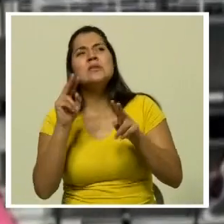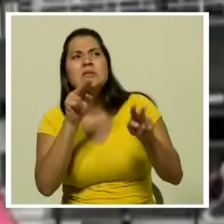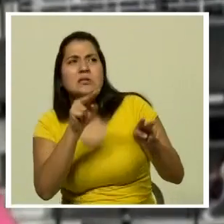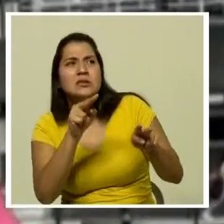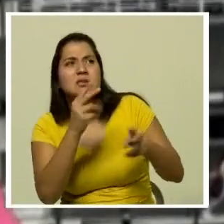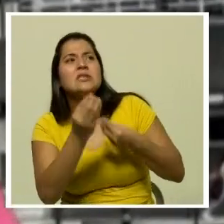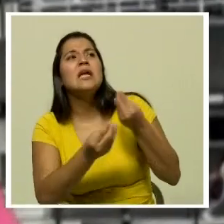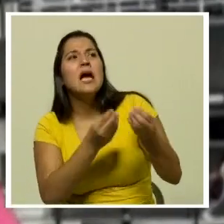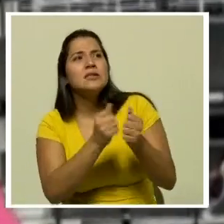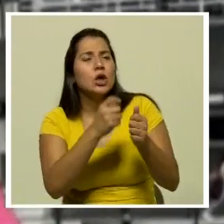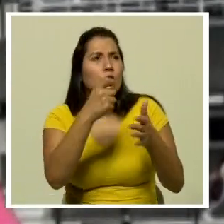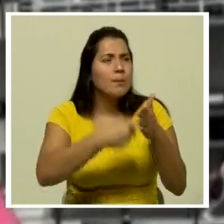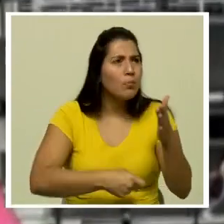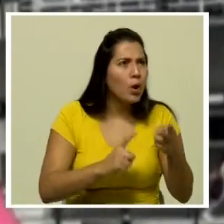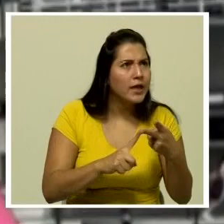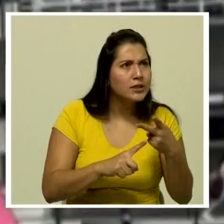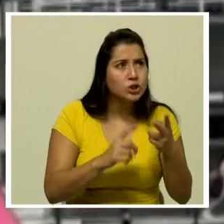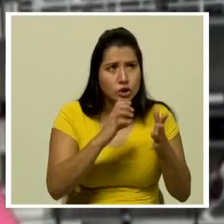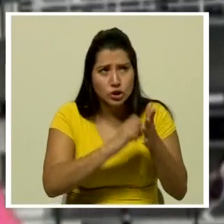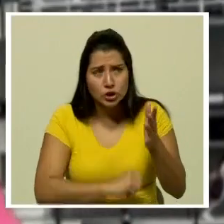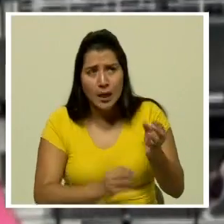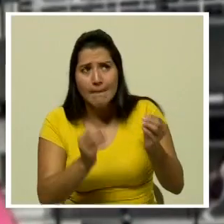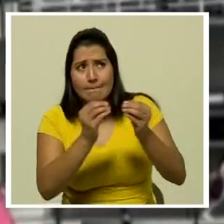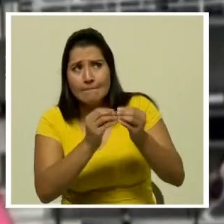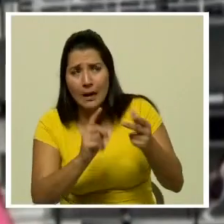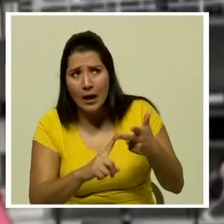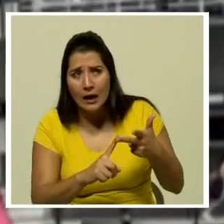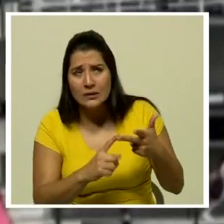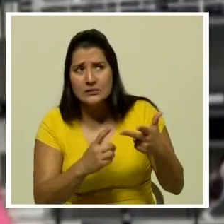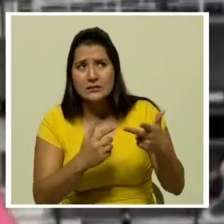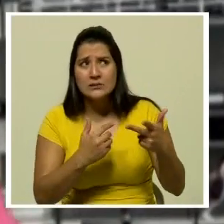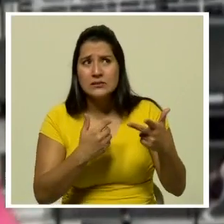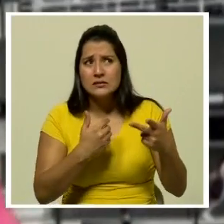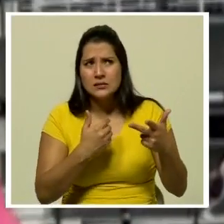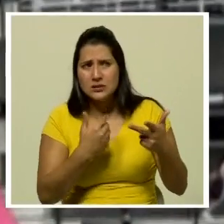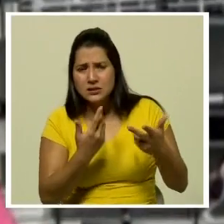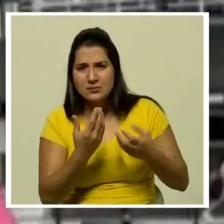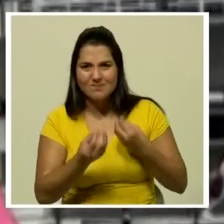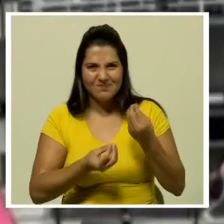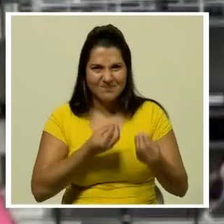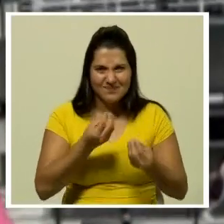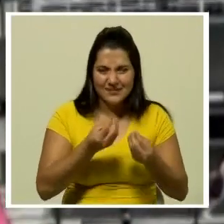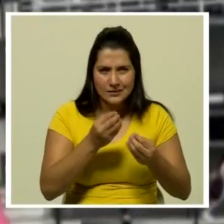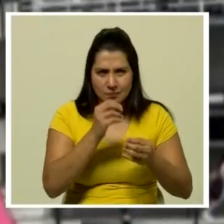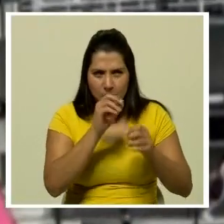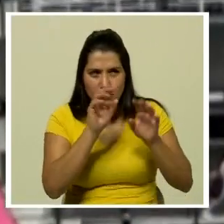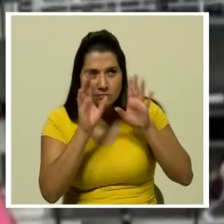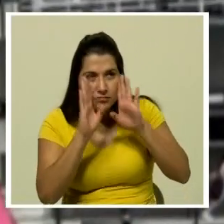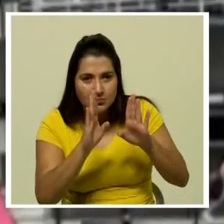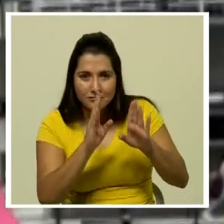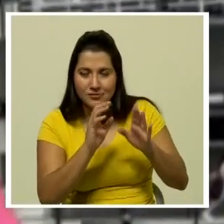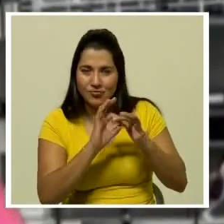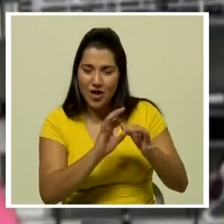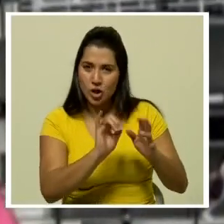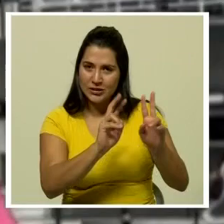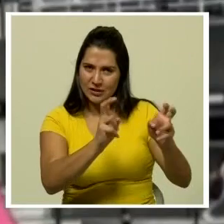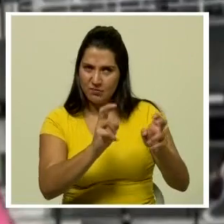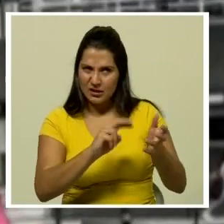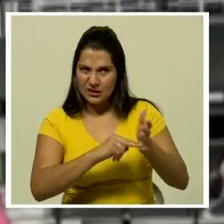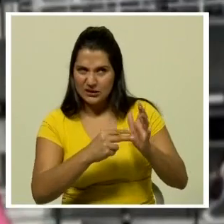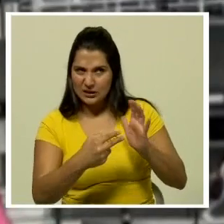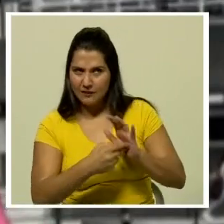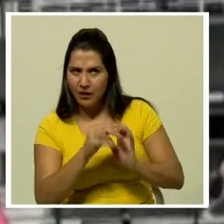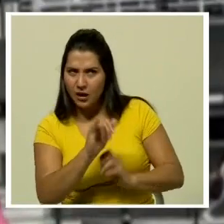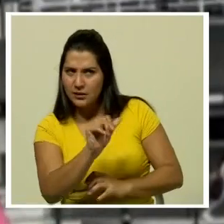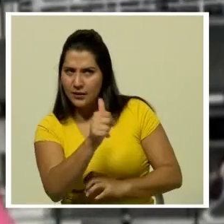impuestos? Tengo mi microemprendimiento y me van a cobrar más. ¿A qué se refieren con esos